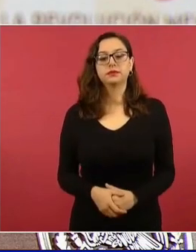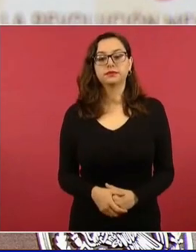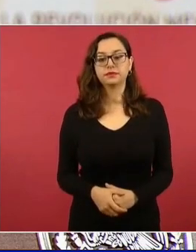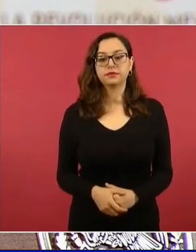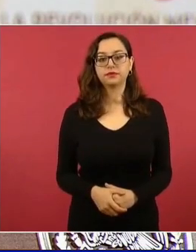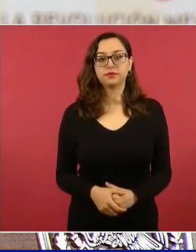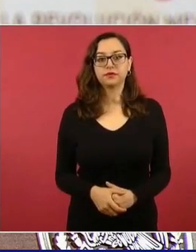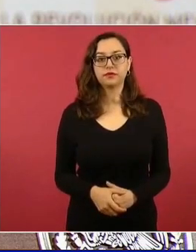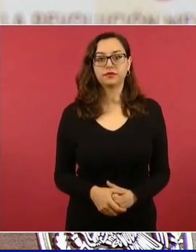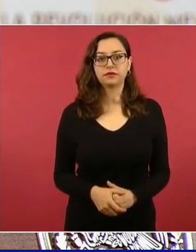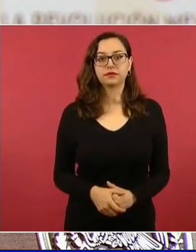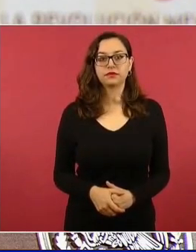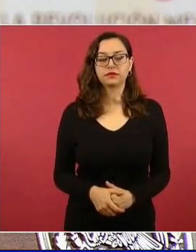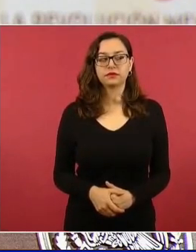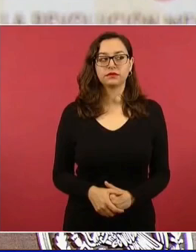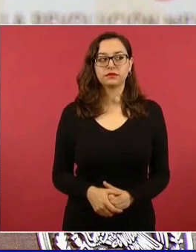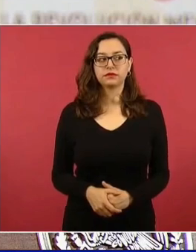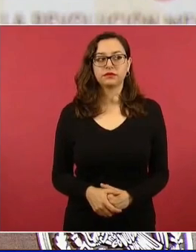Por eso